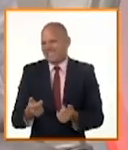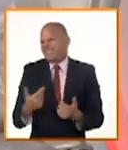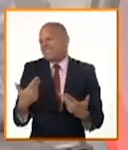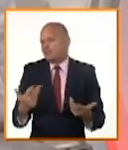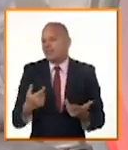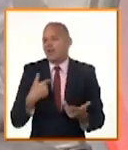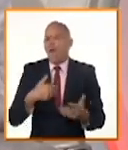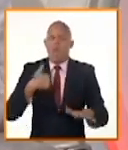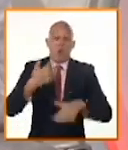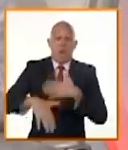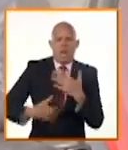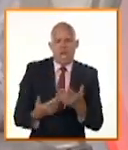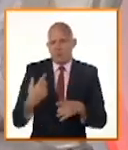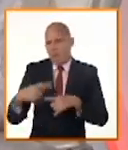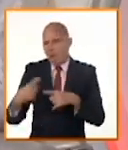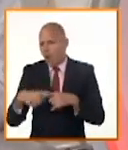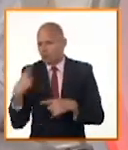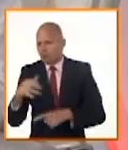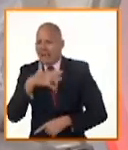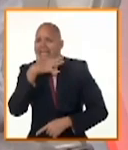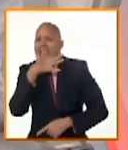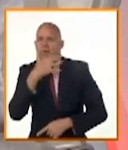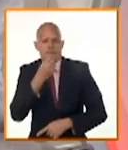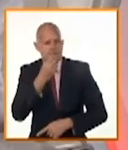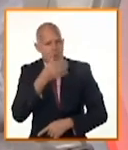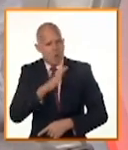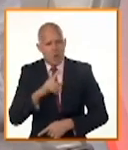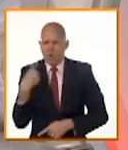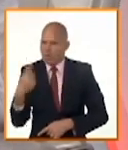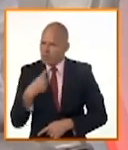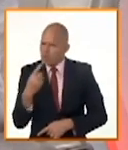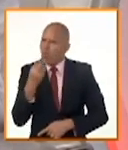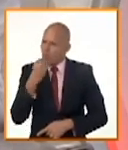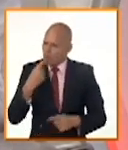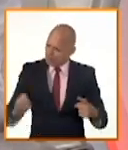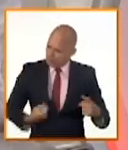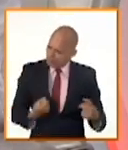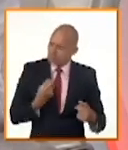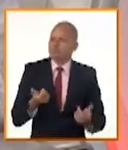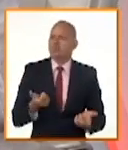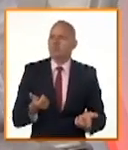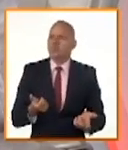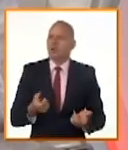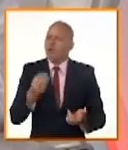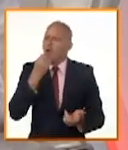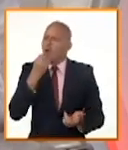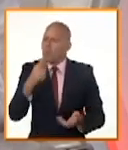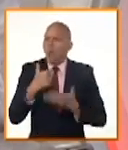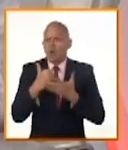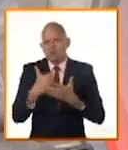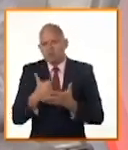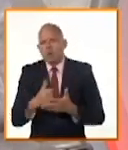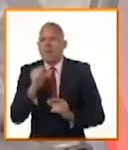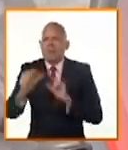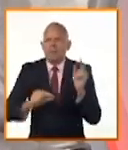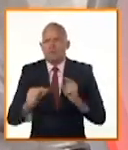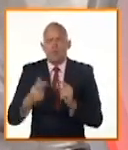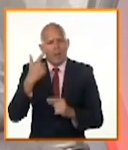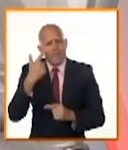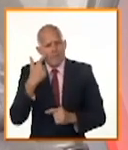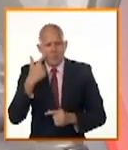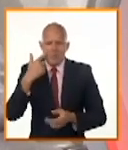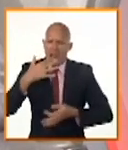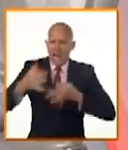con cohesión aunando fuerzas Estableciendo prioridades movilizando la voluntad de la gente y